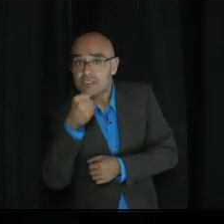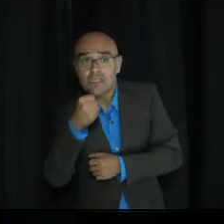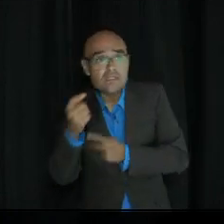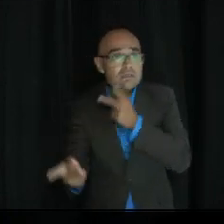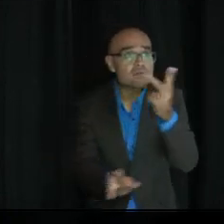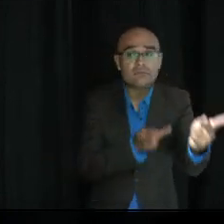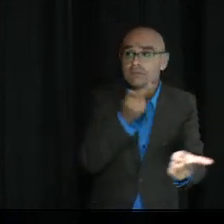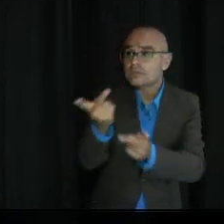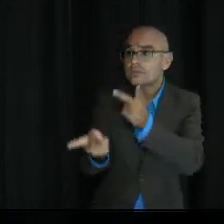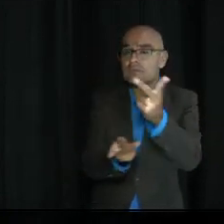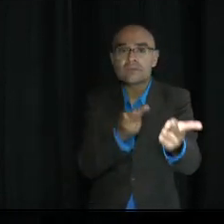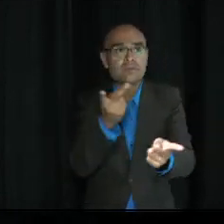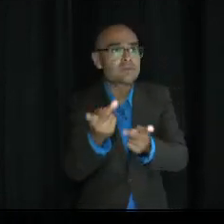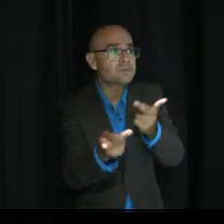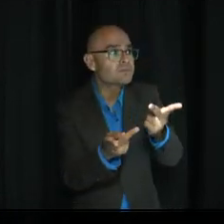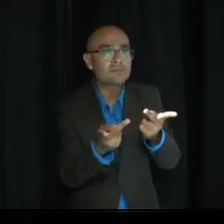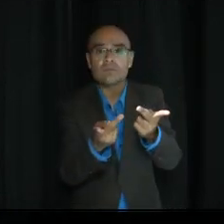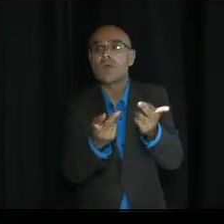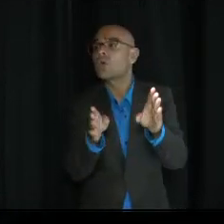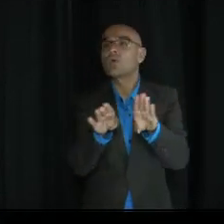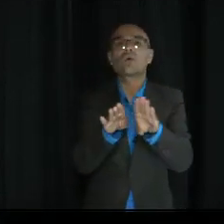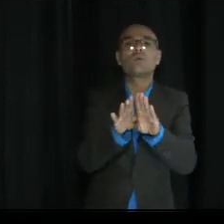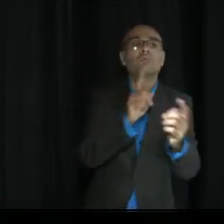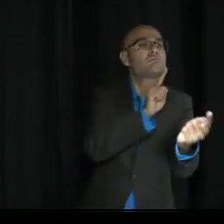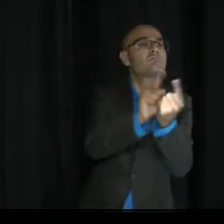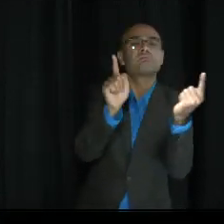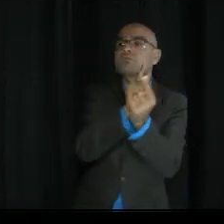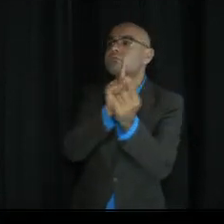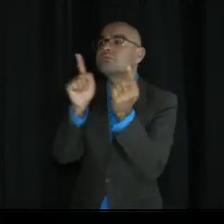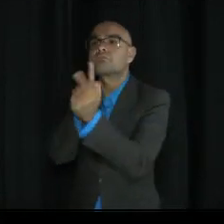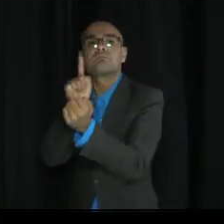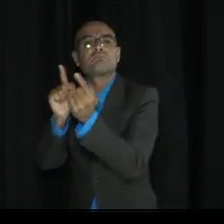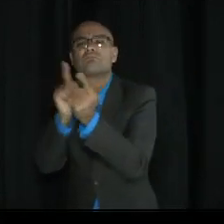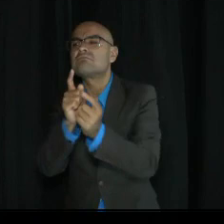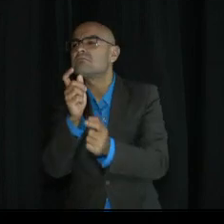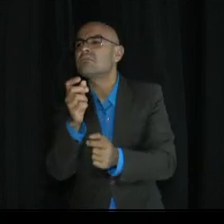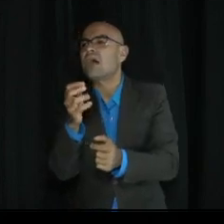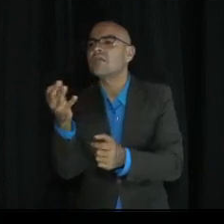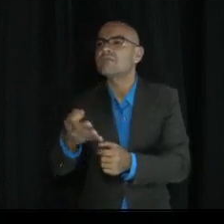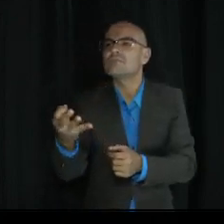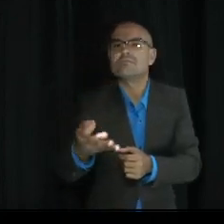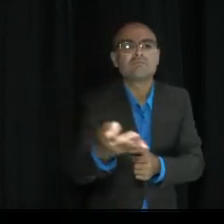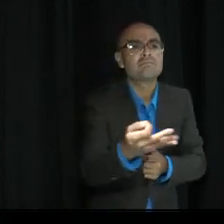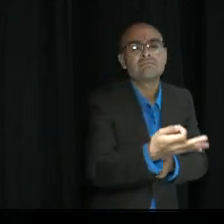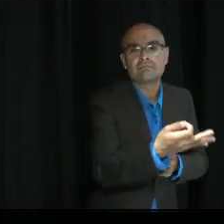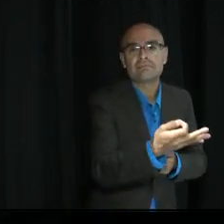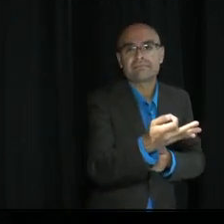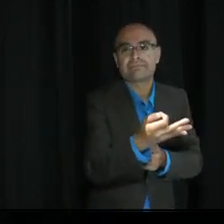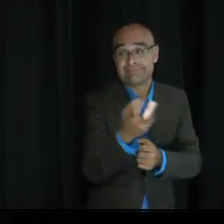hayan visto o les conste el evento que se ha denunciado. A su vez,